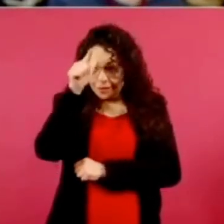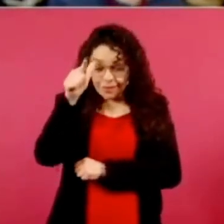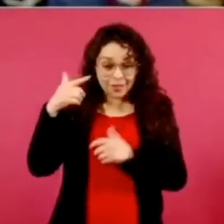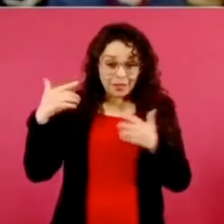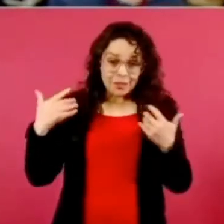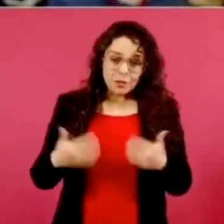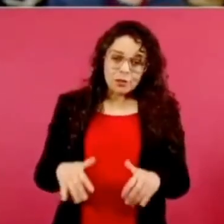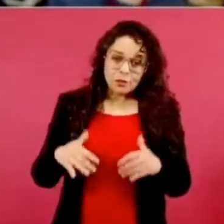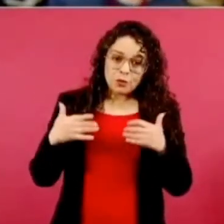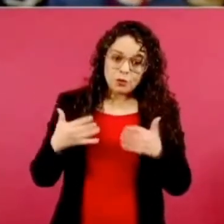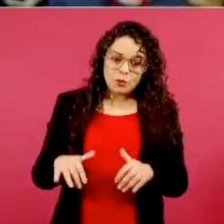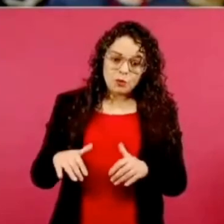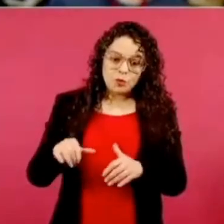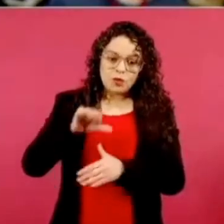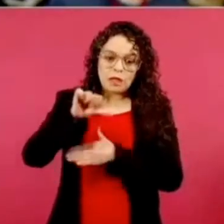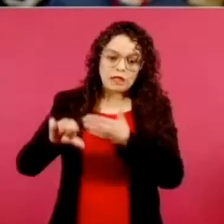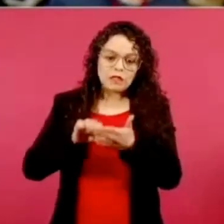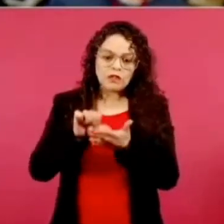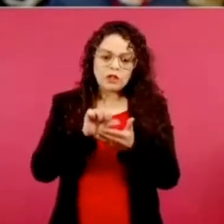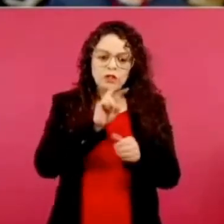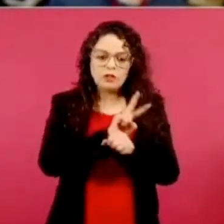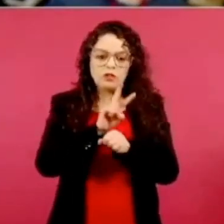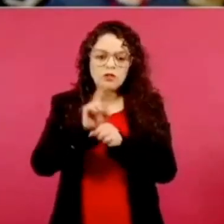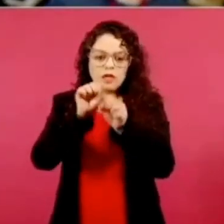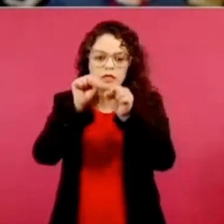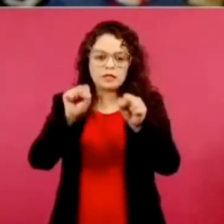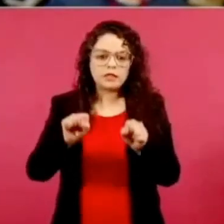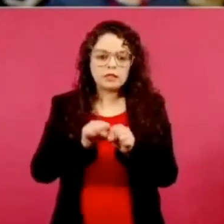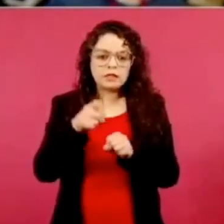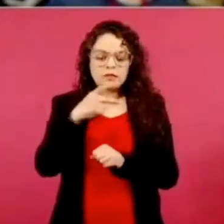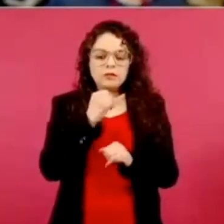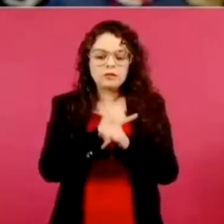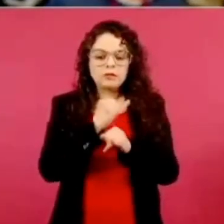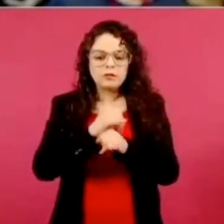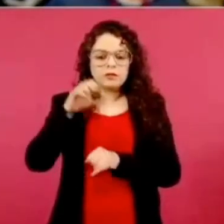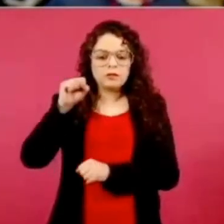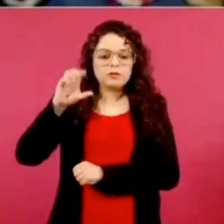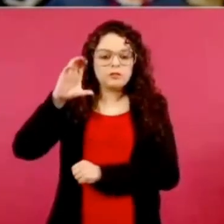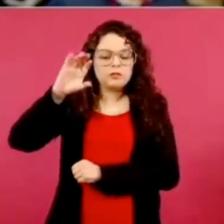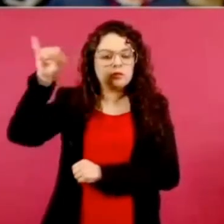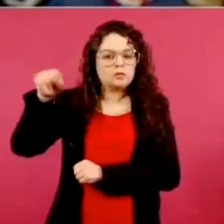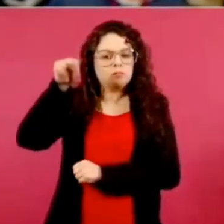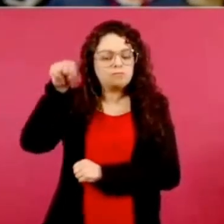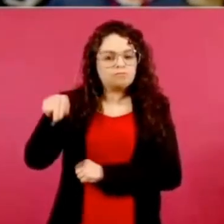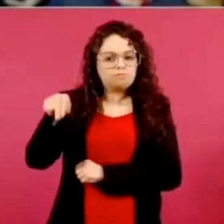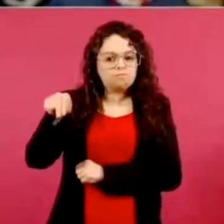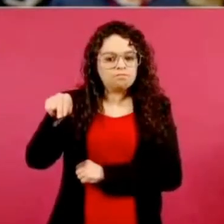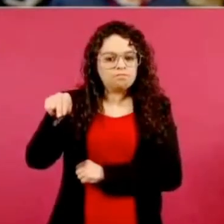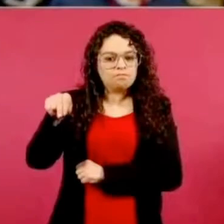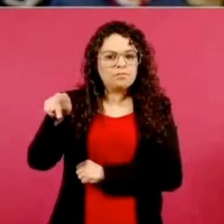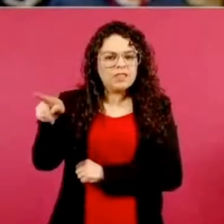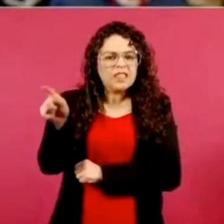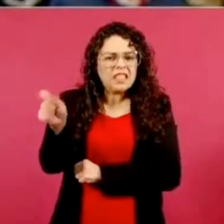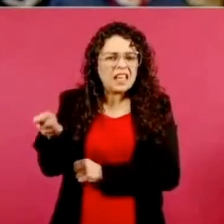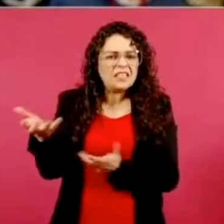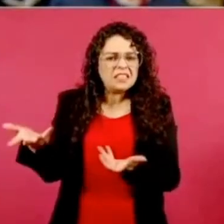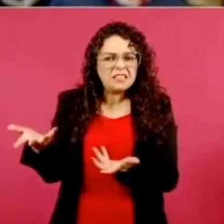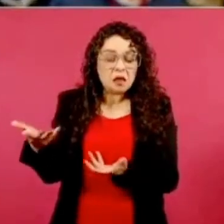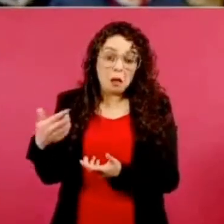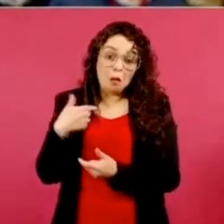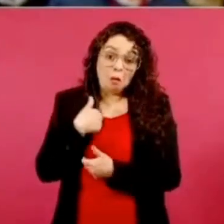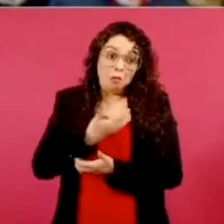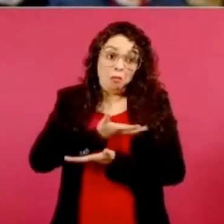de Monitoreo del Sistema Electrónico de la Suprema Corte de Justicia de la Nación. ¿Qué será eso? ¿Quién sabe?